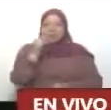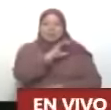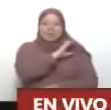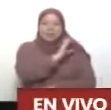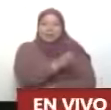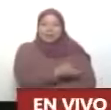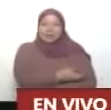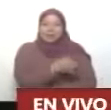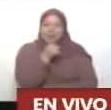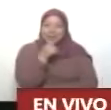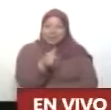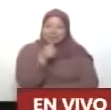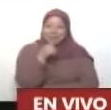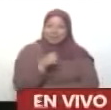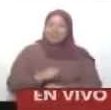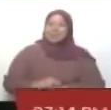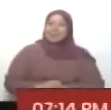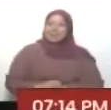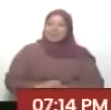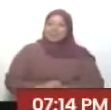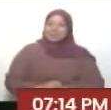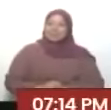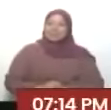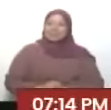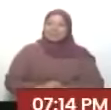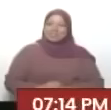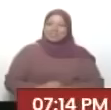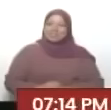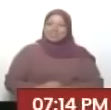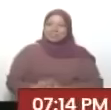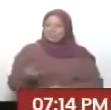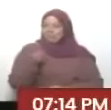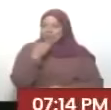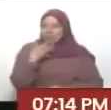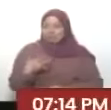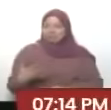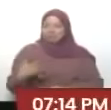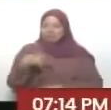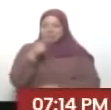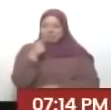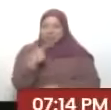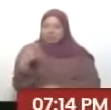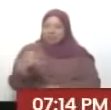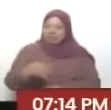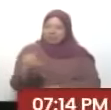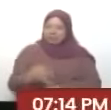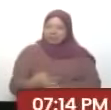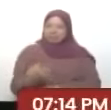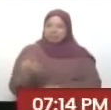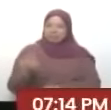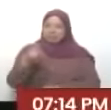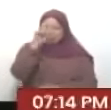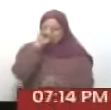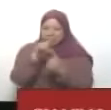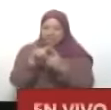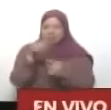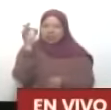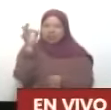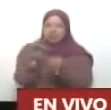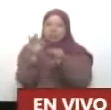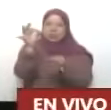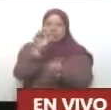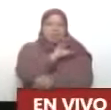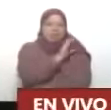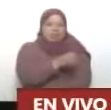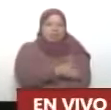Entonces, cuando uno recibe energía positiva, amor, gente buena, gente sincera, gente triunfadora, uno se llena de esa